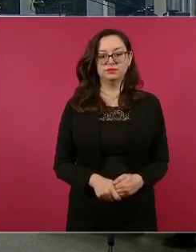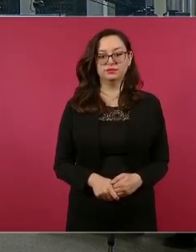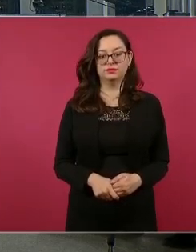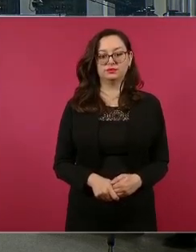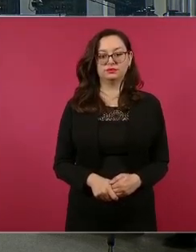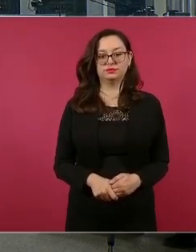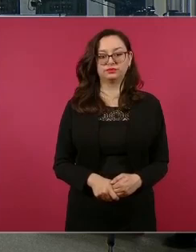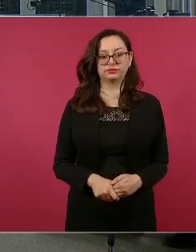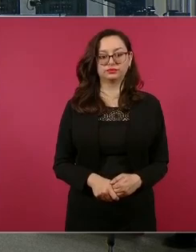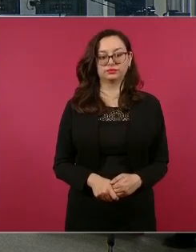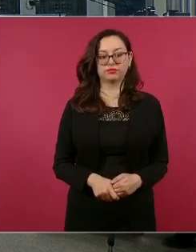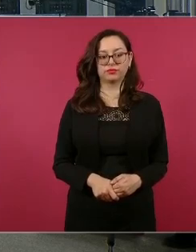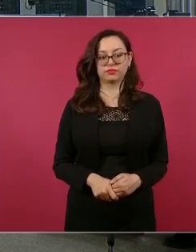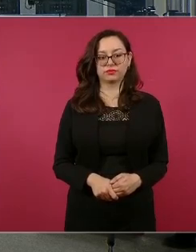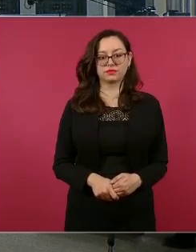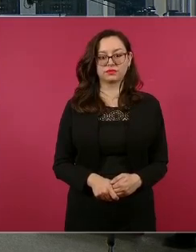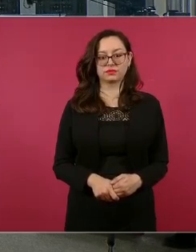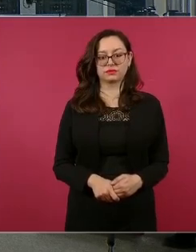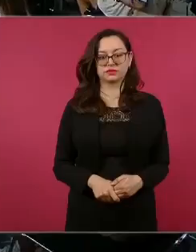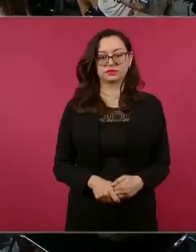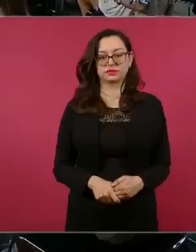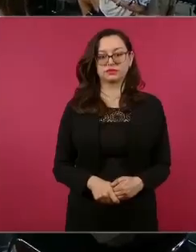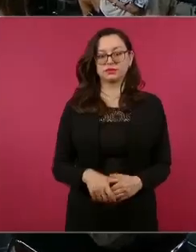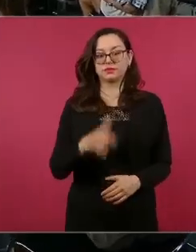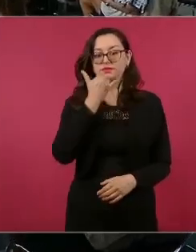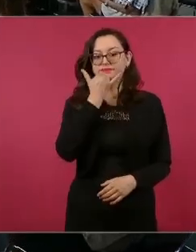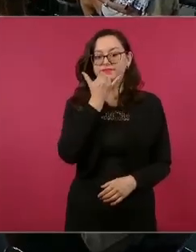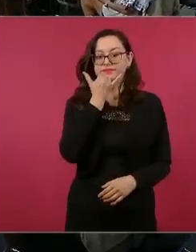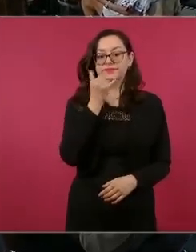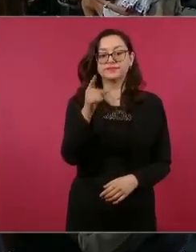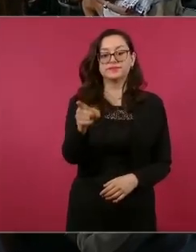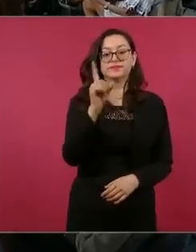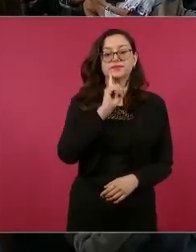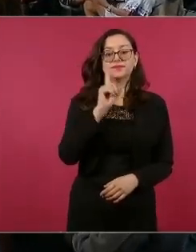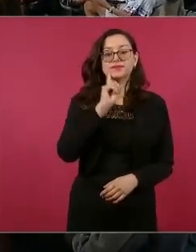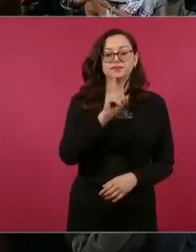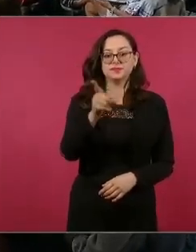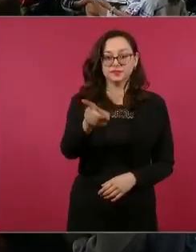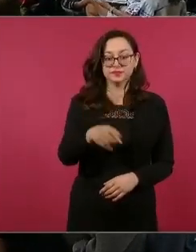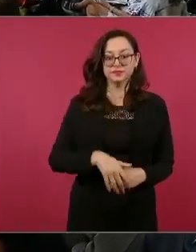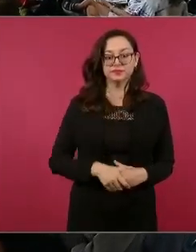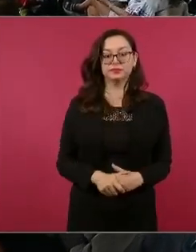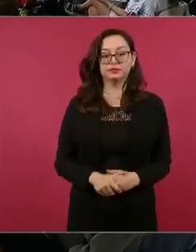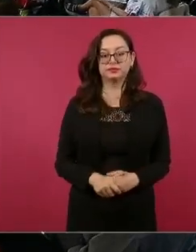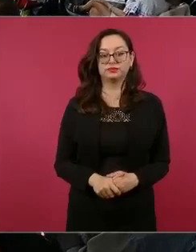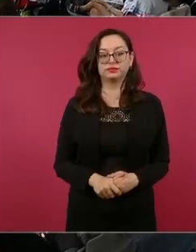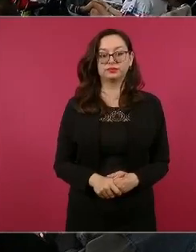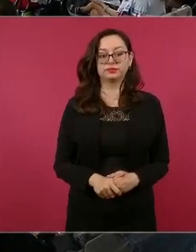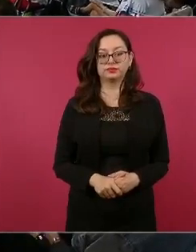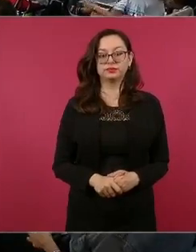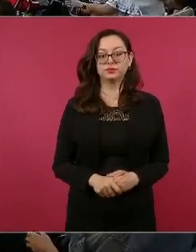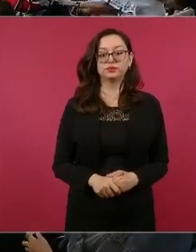Ah, ya, la compañera, que quedó pendiente.